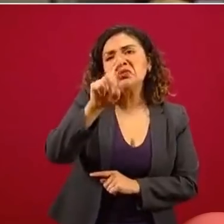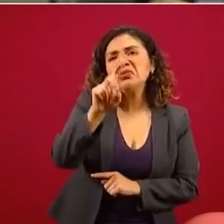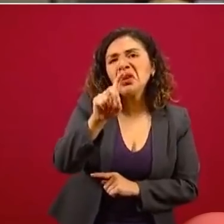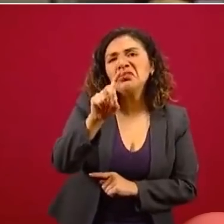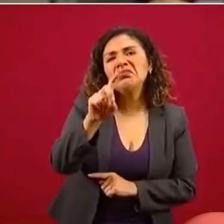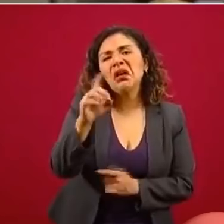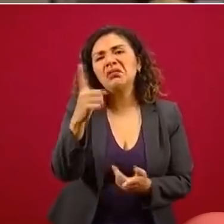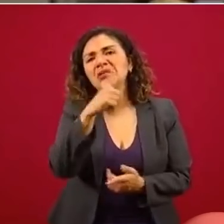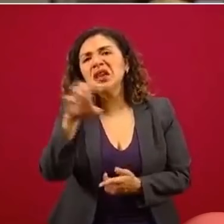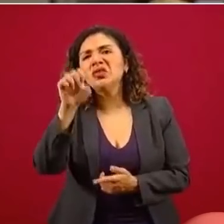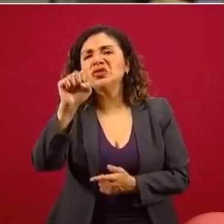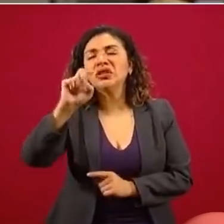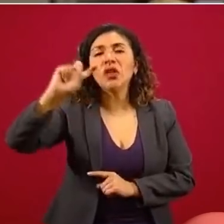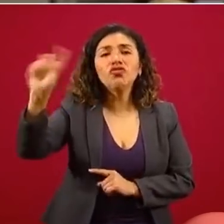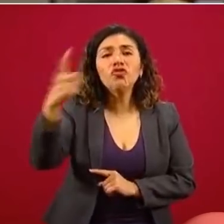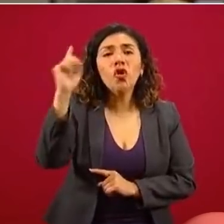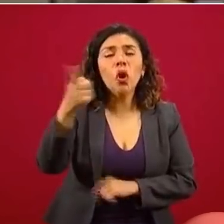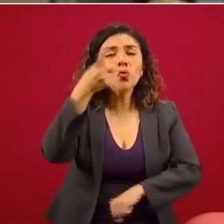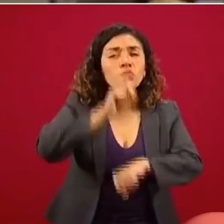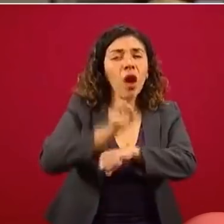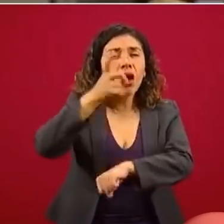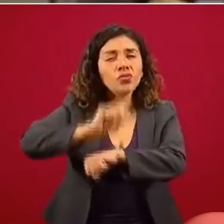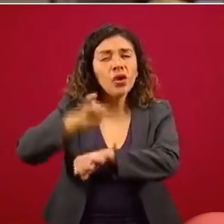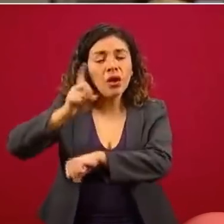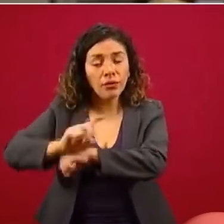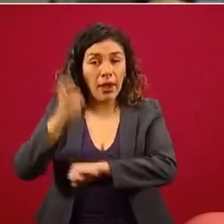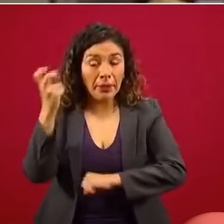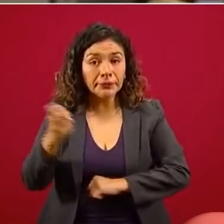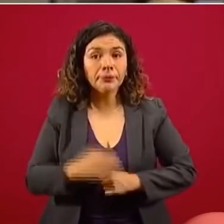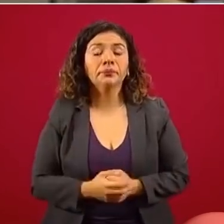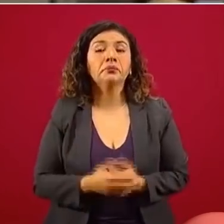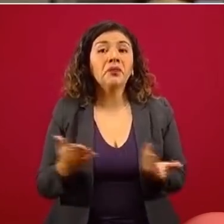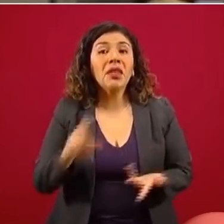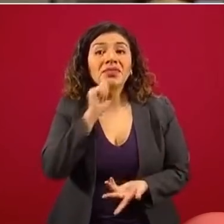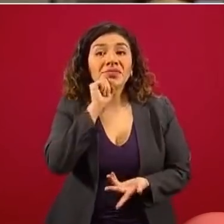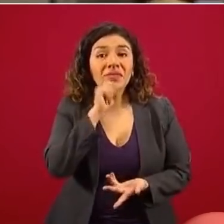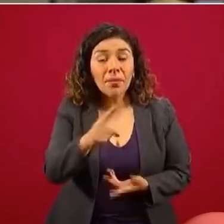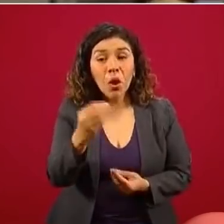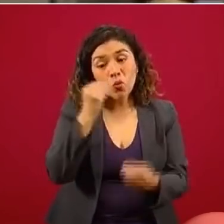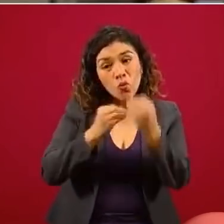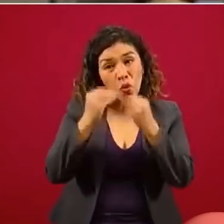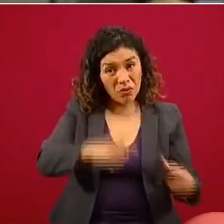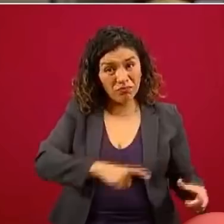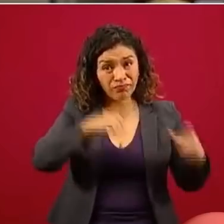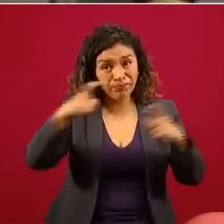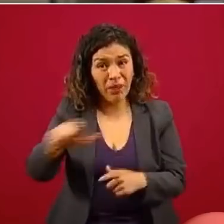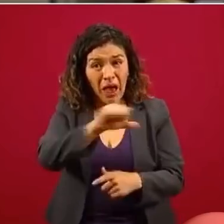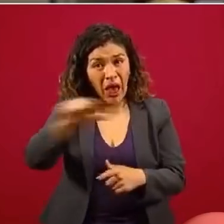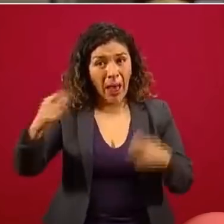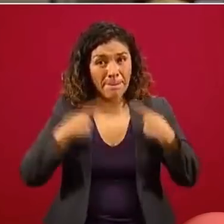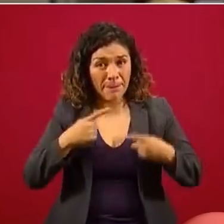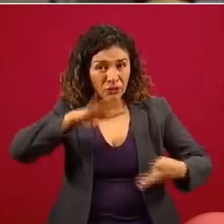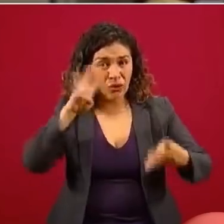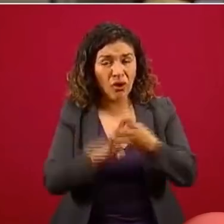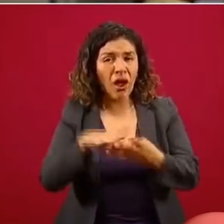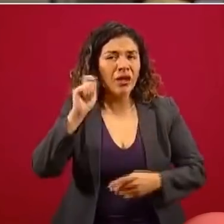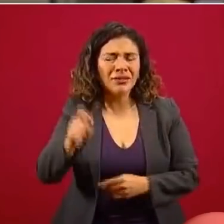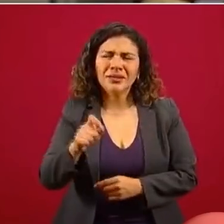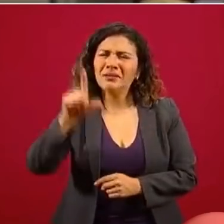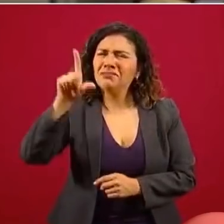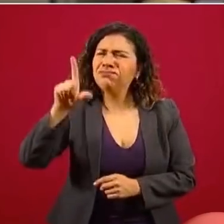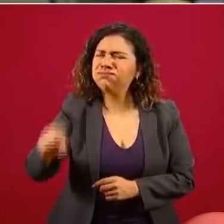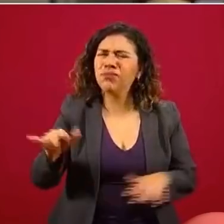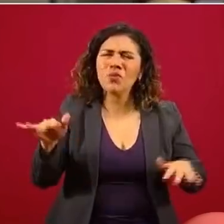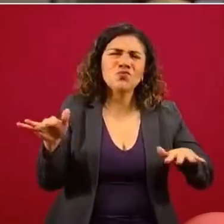y $160 diarios, y que además la comida que les ofrecen a los reos es de pésima